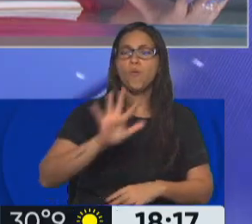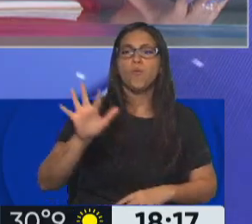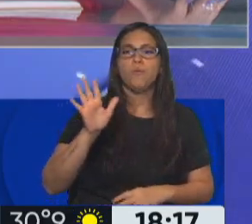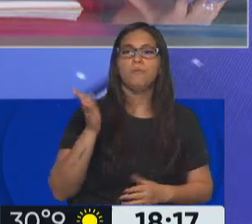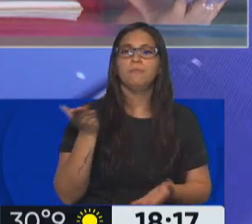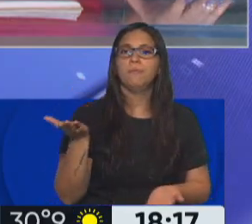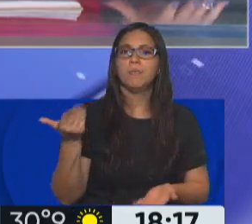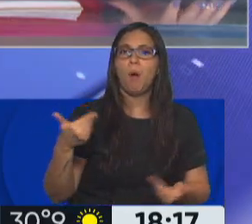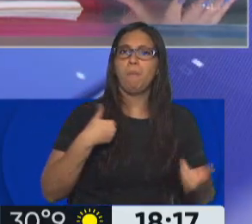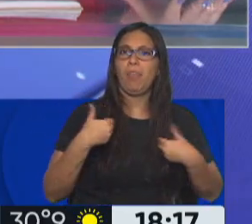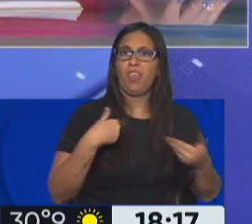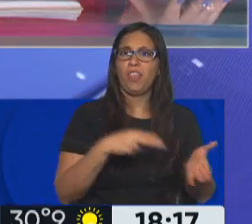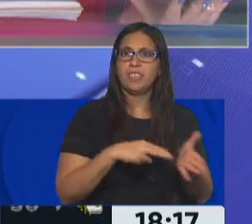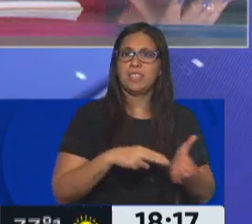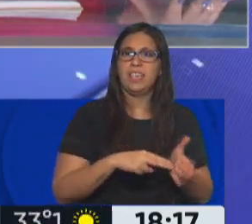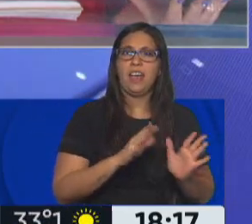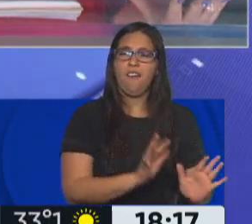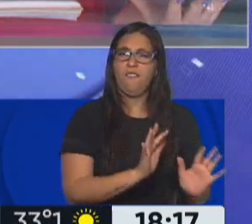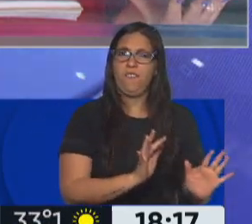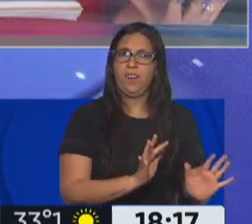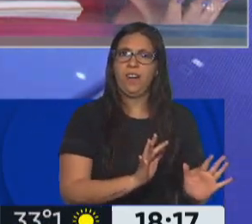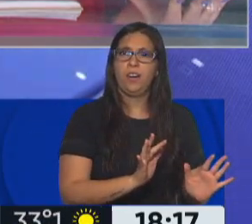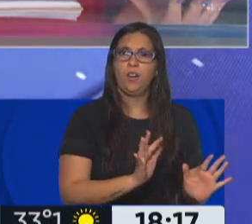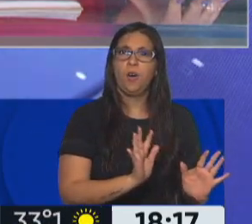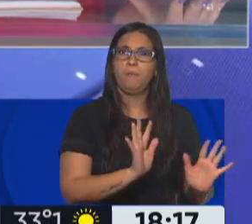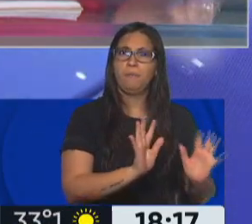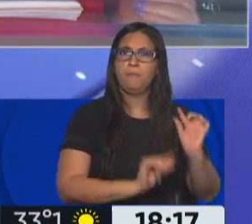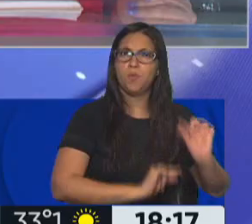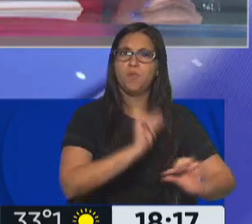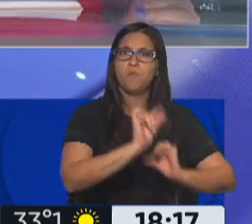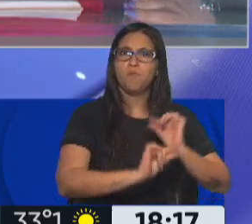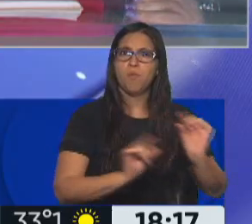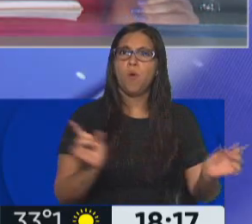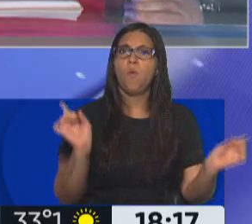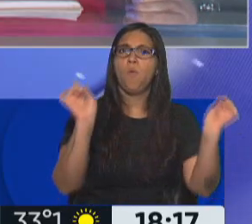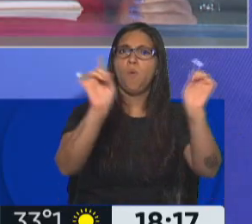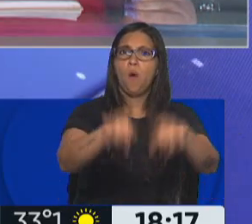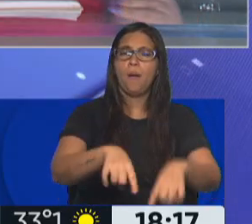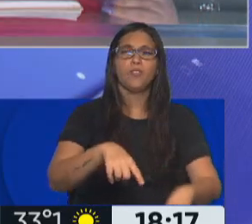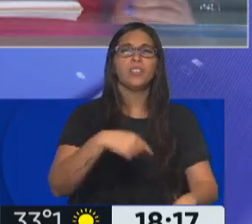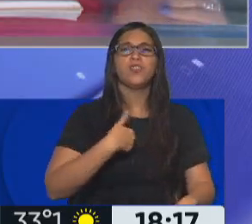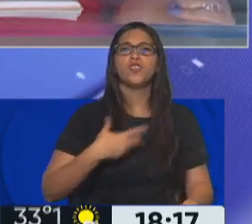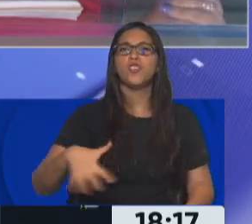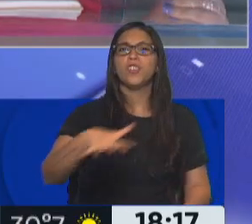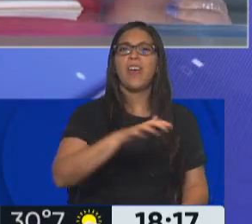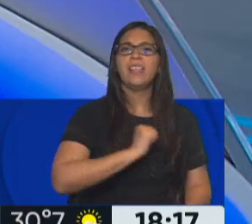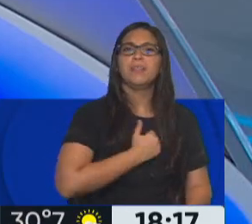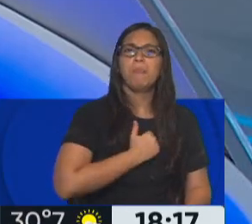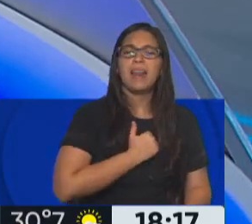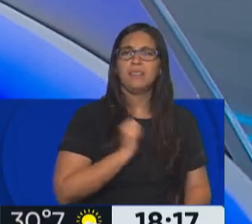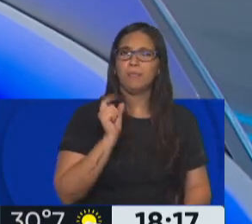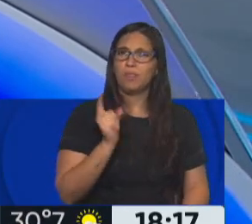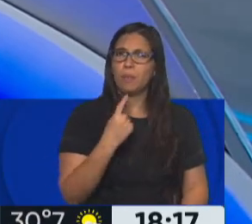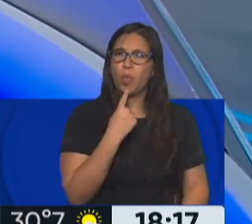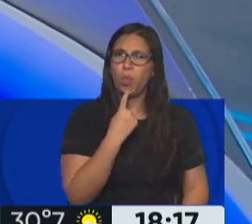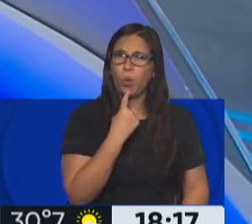de asilo de parte de los sirios, se le está pidiendo eso también que vuelva para atrás, pero lo que digo, hay mucha esperanza puesta, pero también hay mucha incertidumbre.